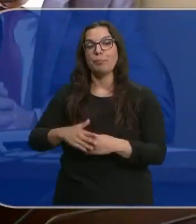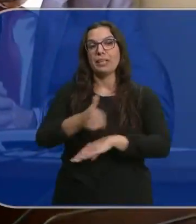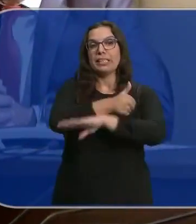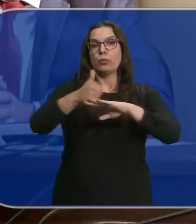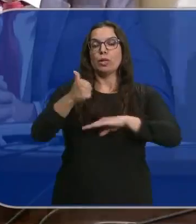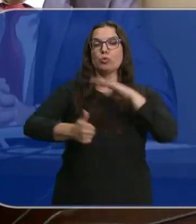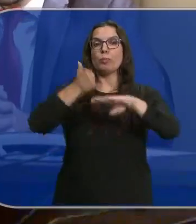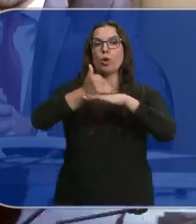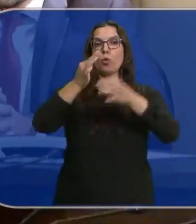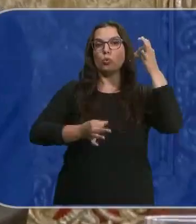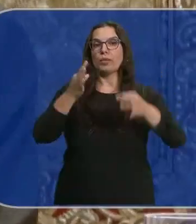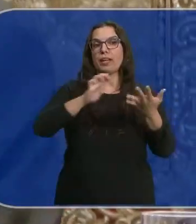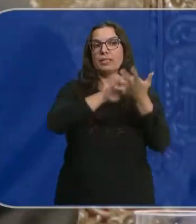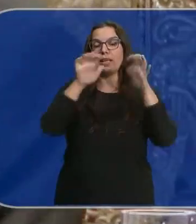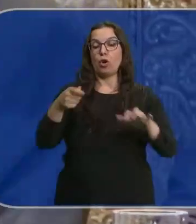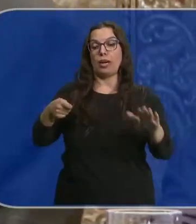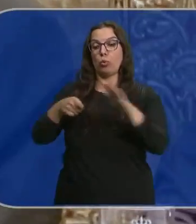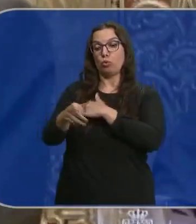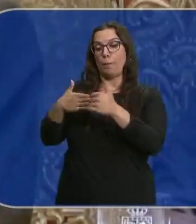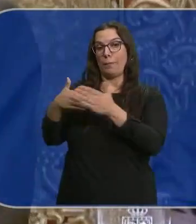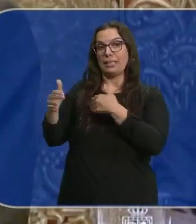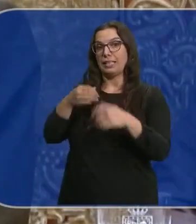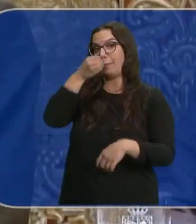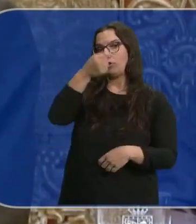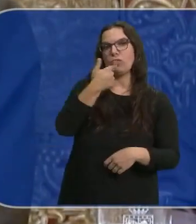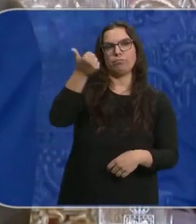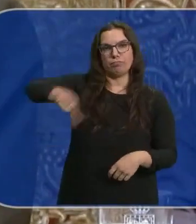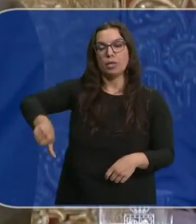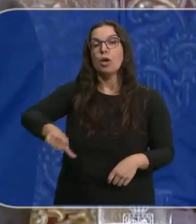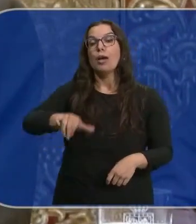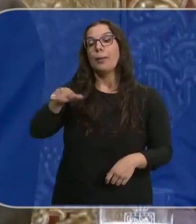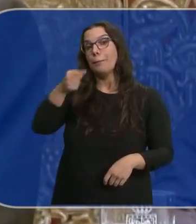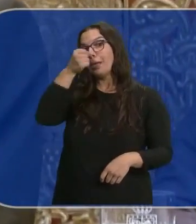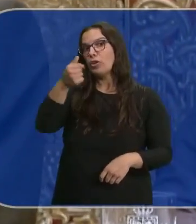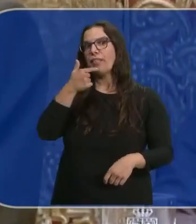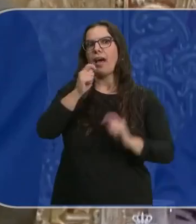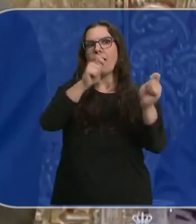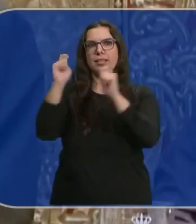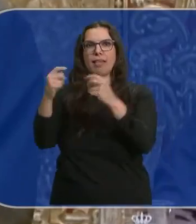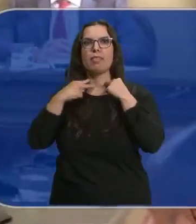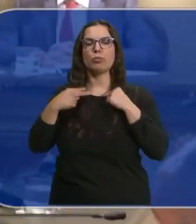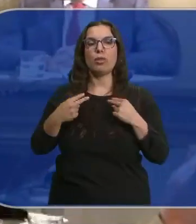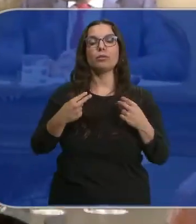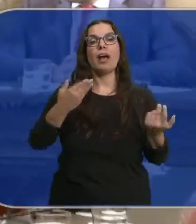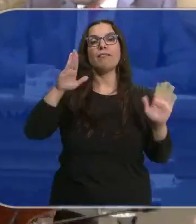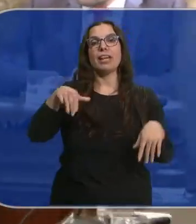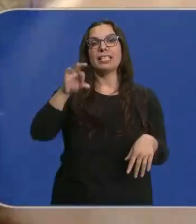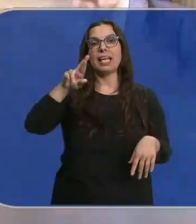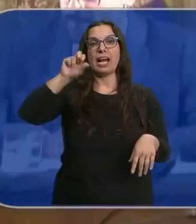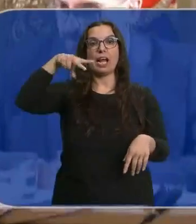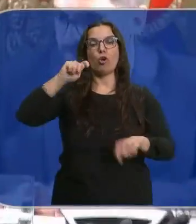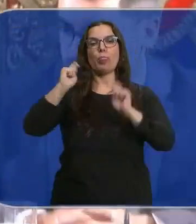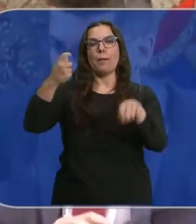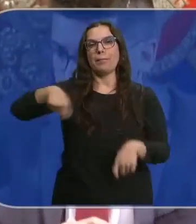de Justicia de Castilla y León desestimó el recurso presentado por el PSOE sobre la asignación de diputados. Benito Serrano será